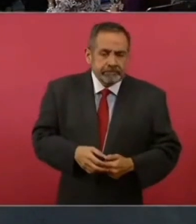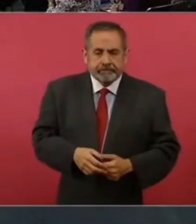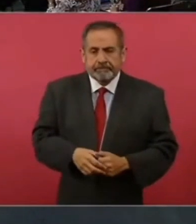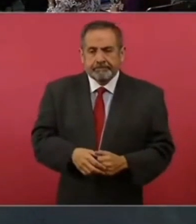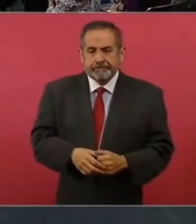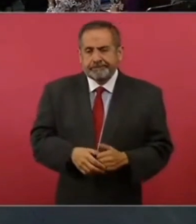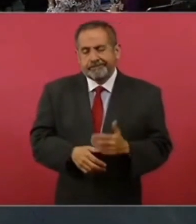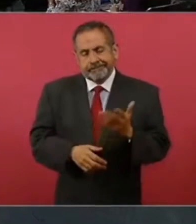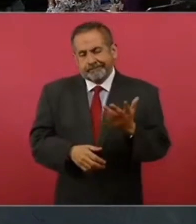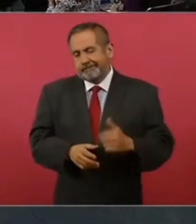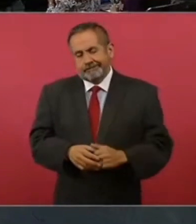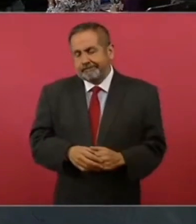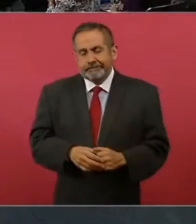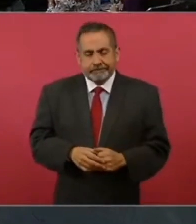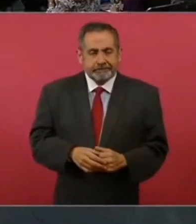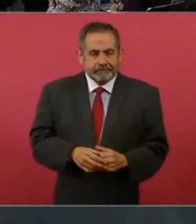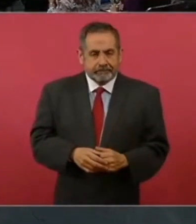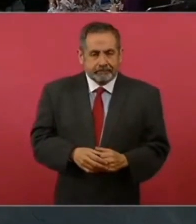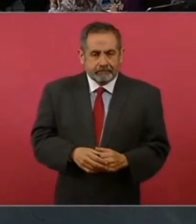entonces